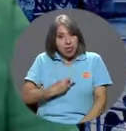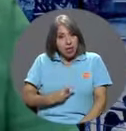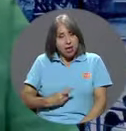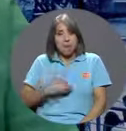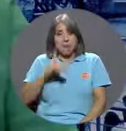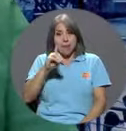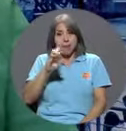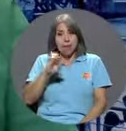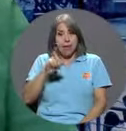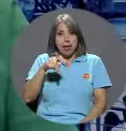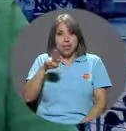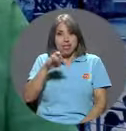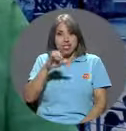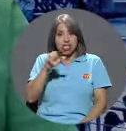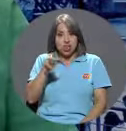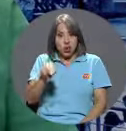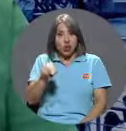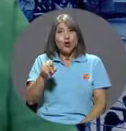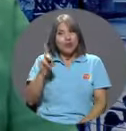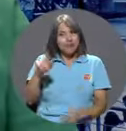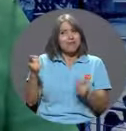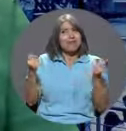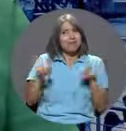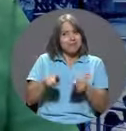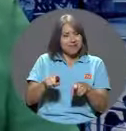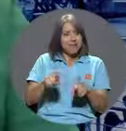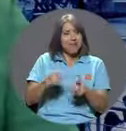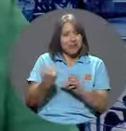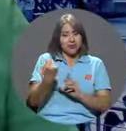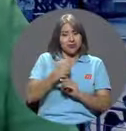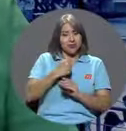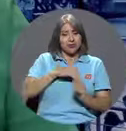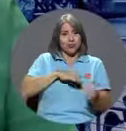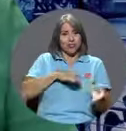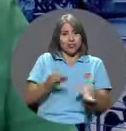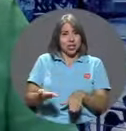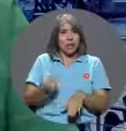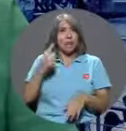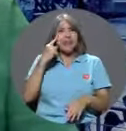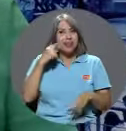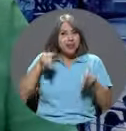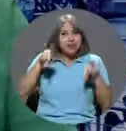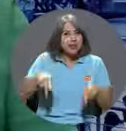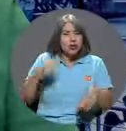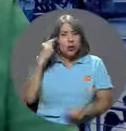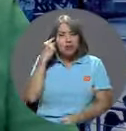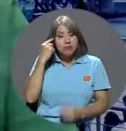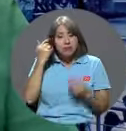trastorno más asociado con suicidio. Pensaríamos en tristeza constante,